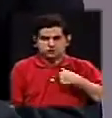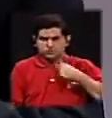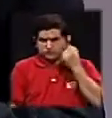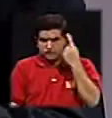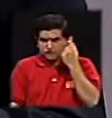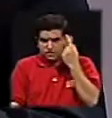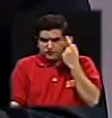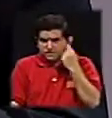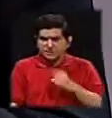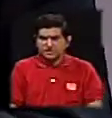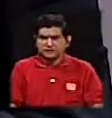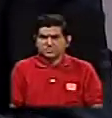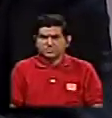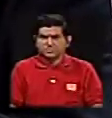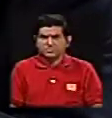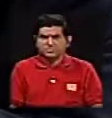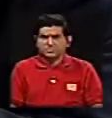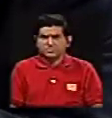que